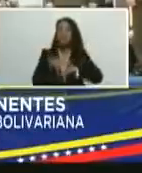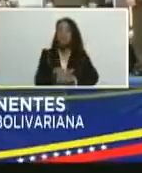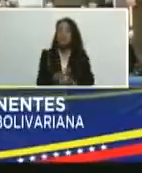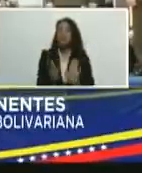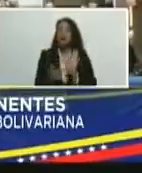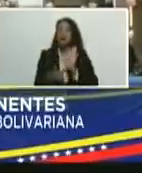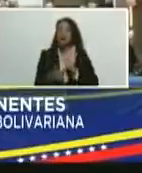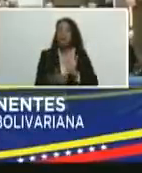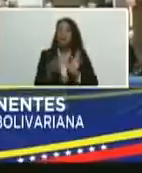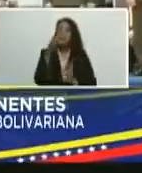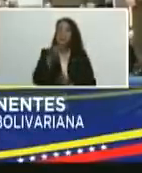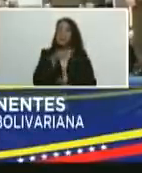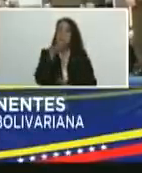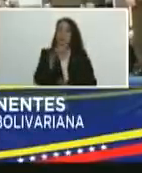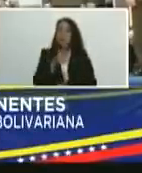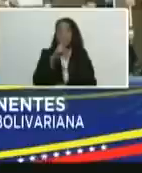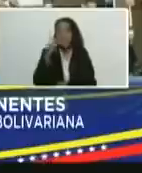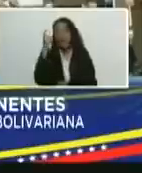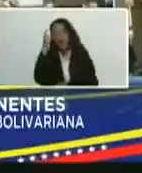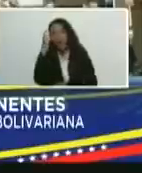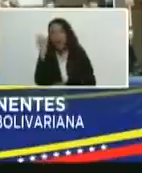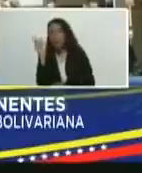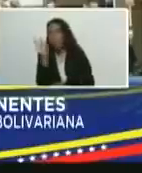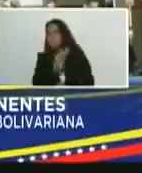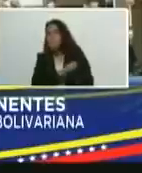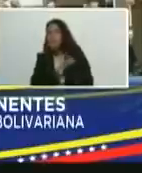que siempre en esta fecha